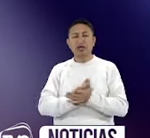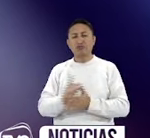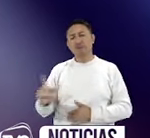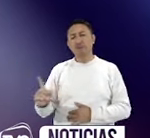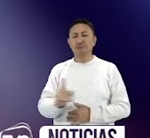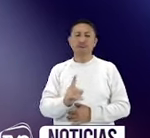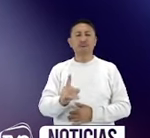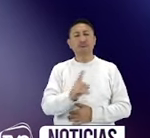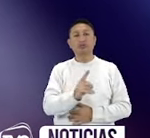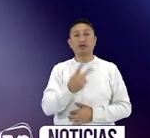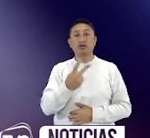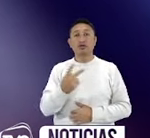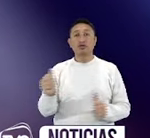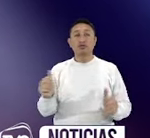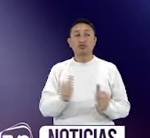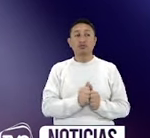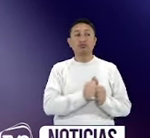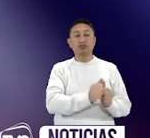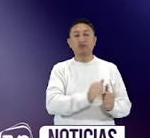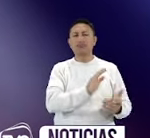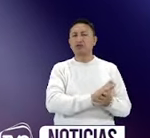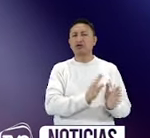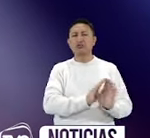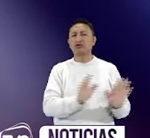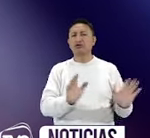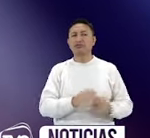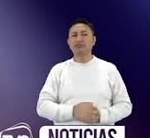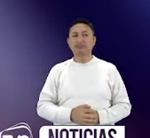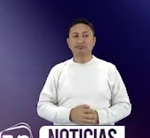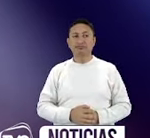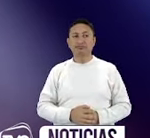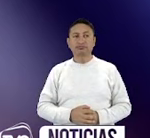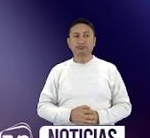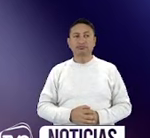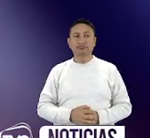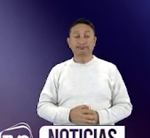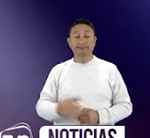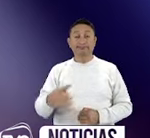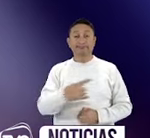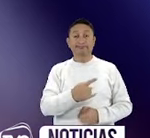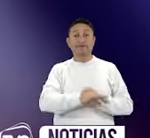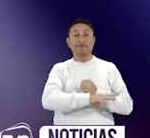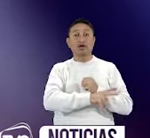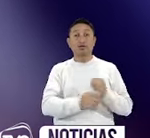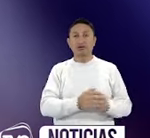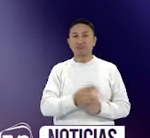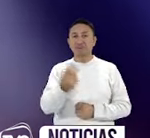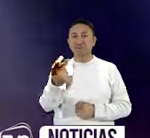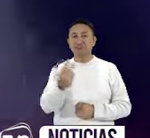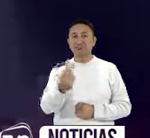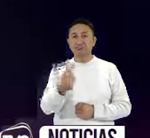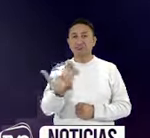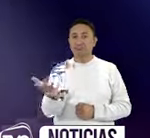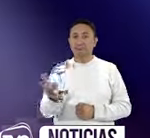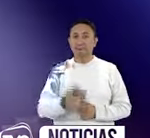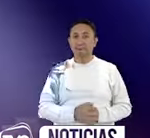cómplices como si no pasara absolutamente nada. El robo se consumó en cuestión de segundos.